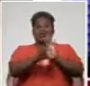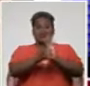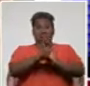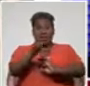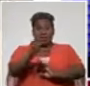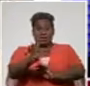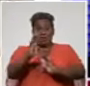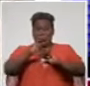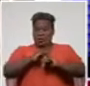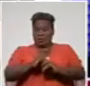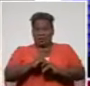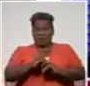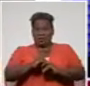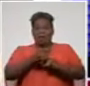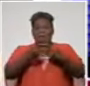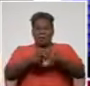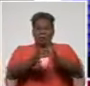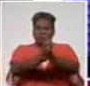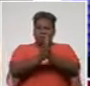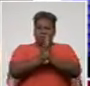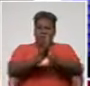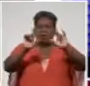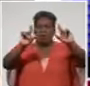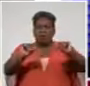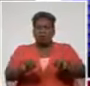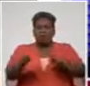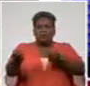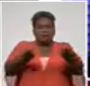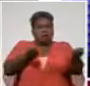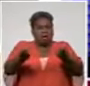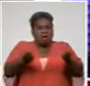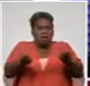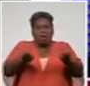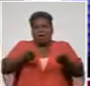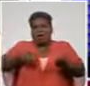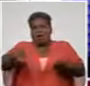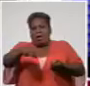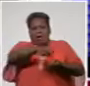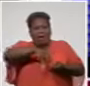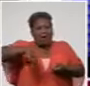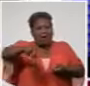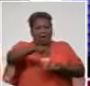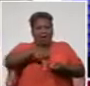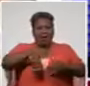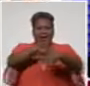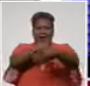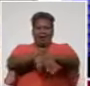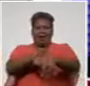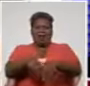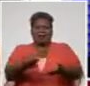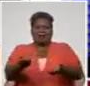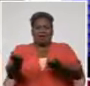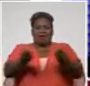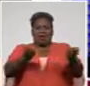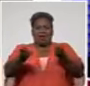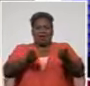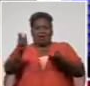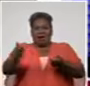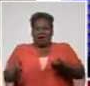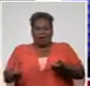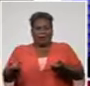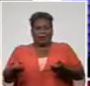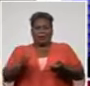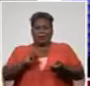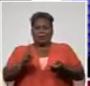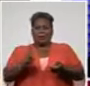un llamado a por favor reducir lo más que podamos esa movilidad, y ese llamado empezó también con la manera en que hemos reducido la movilidad de los